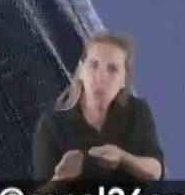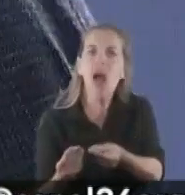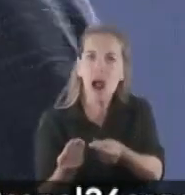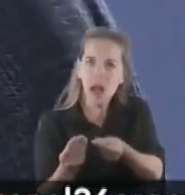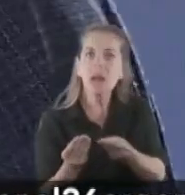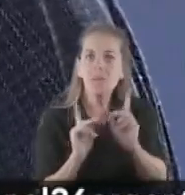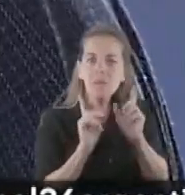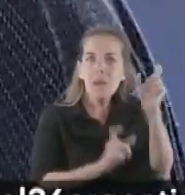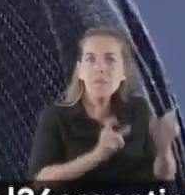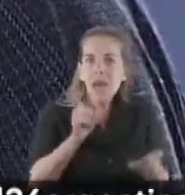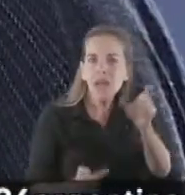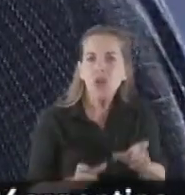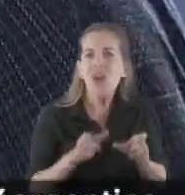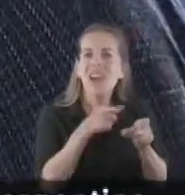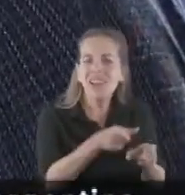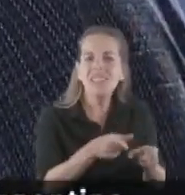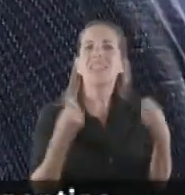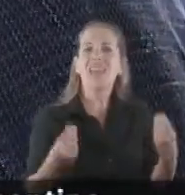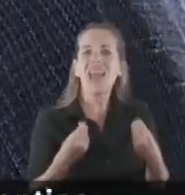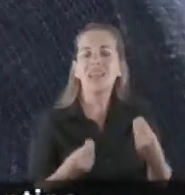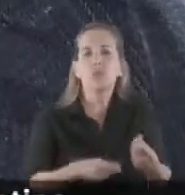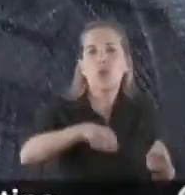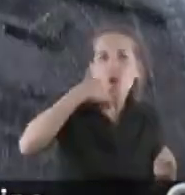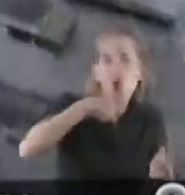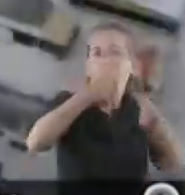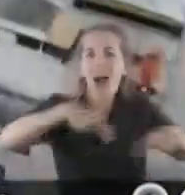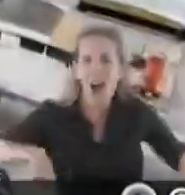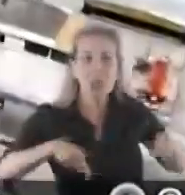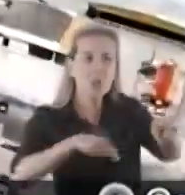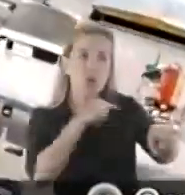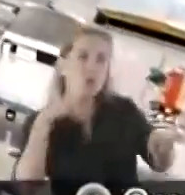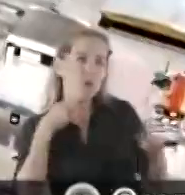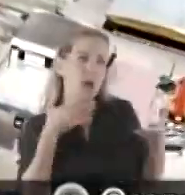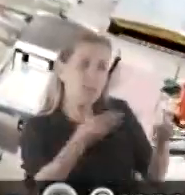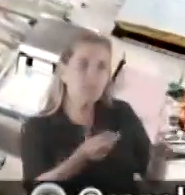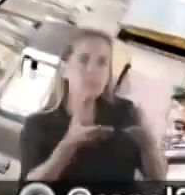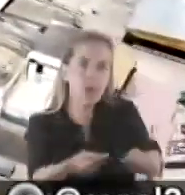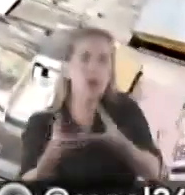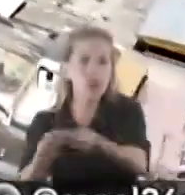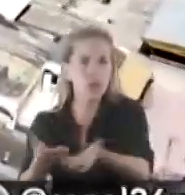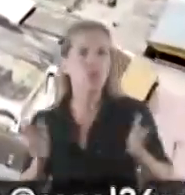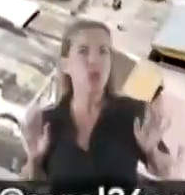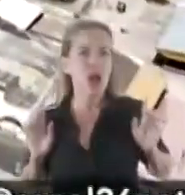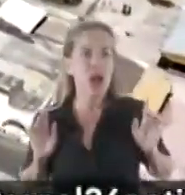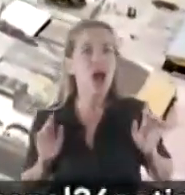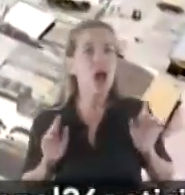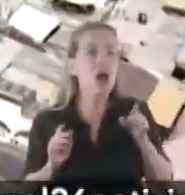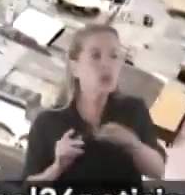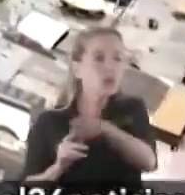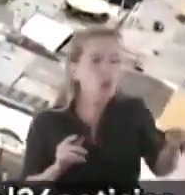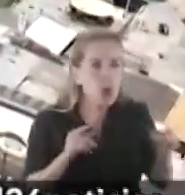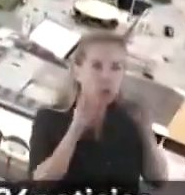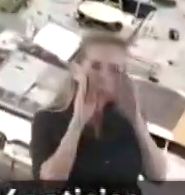nueva forma de esclavitud que es la droga. Y se ocupan dando lo que más